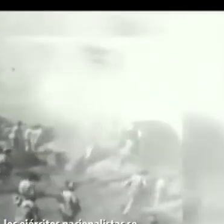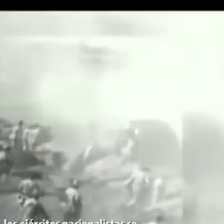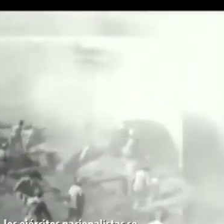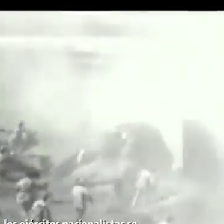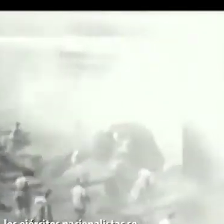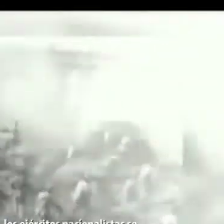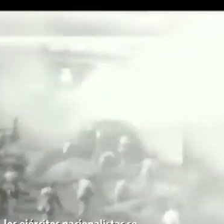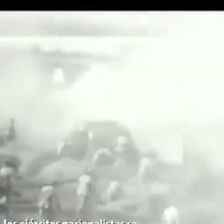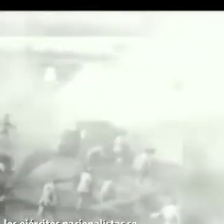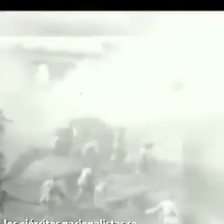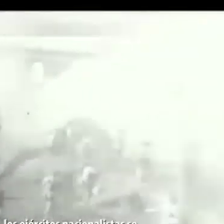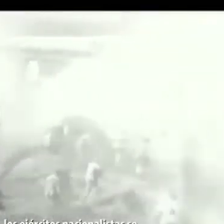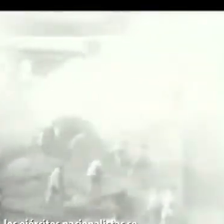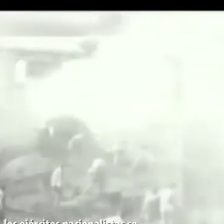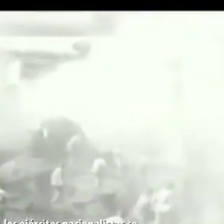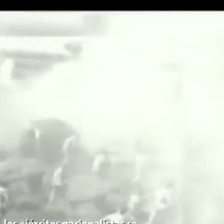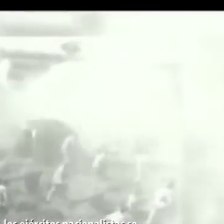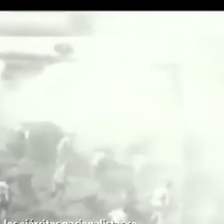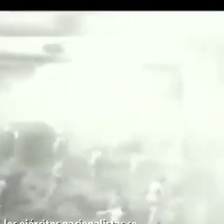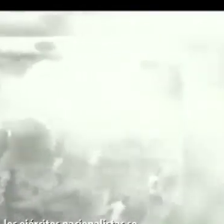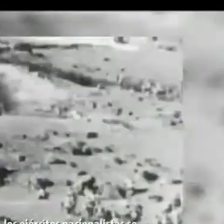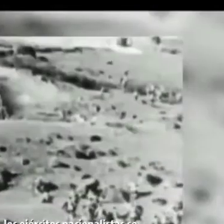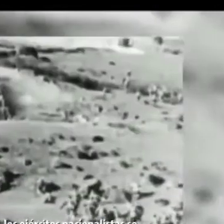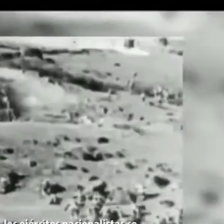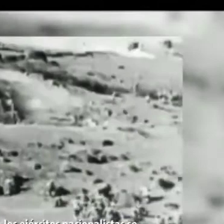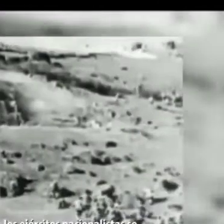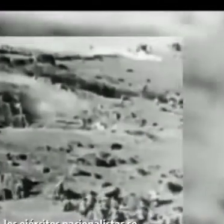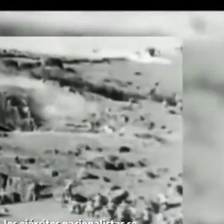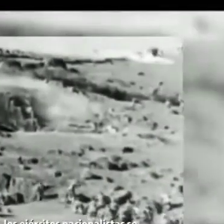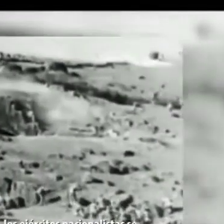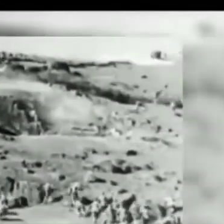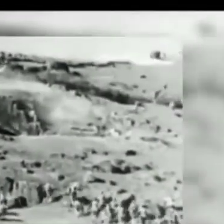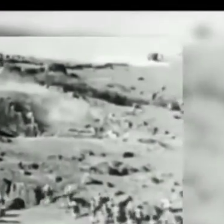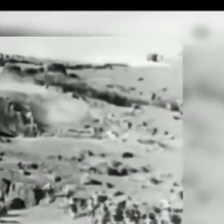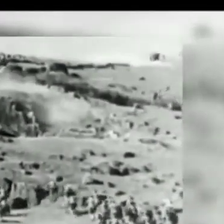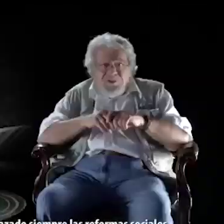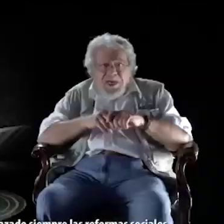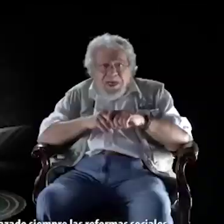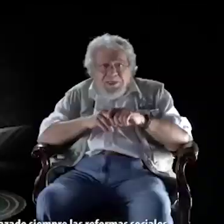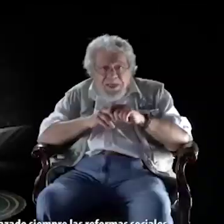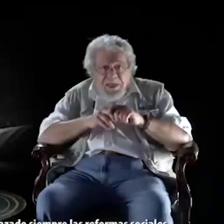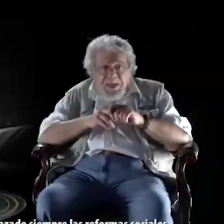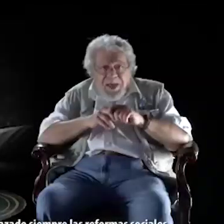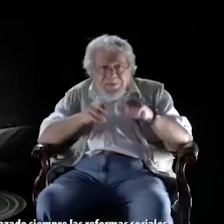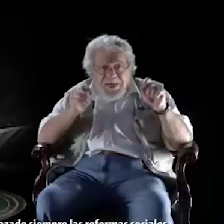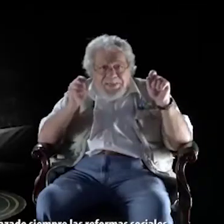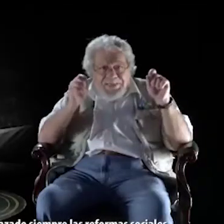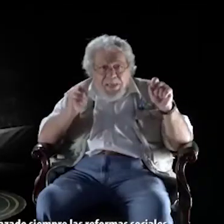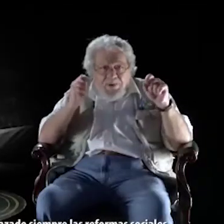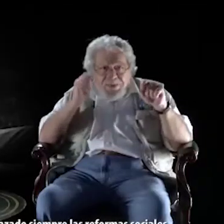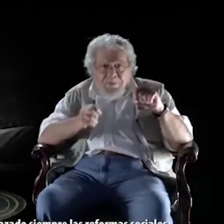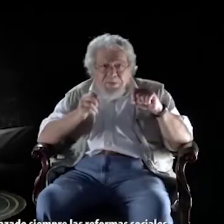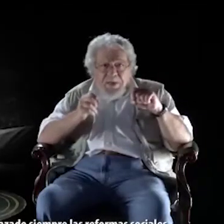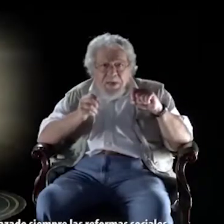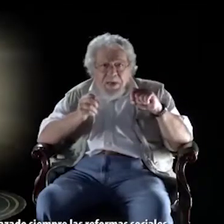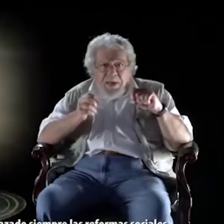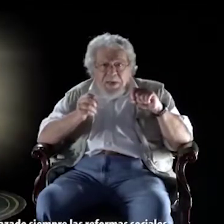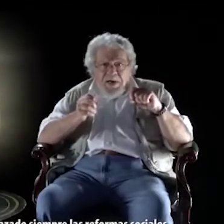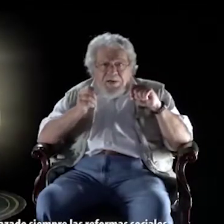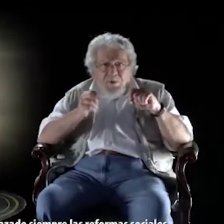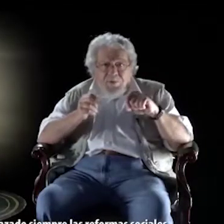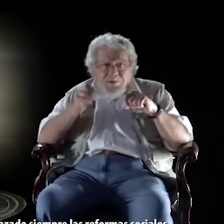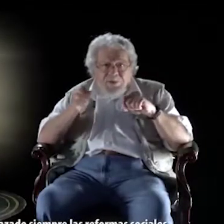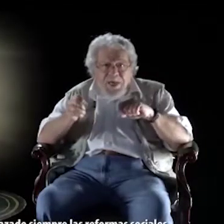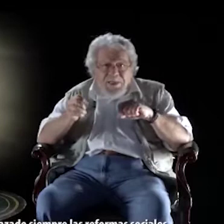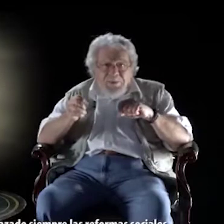Pero en las ciudades, los ejércitos nacionalistas se desmoralizan y pierden eficiencia. Chiang Kai-shek había rechazado siempre